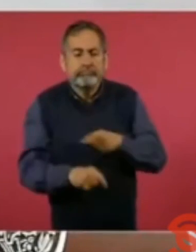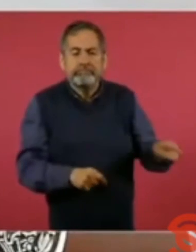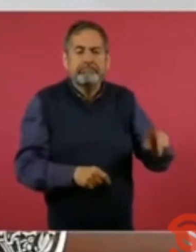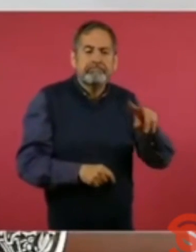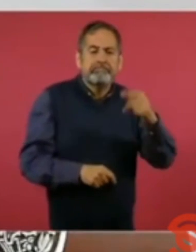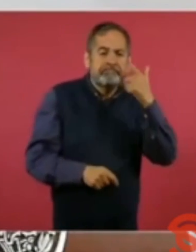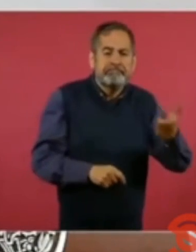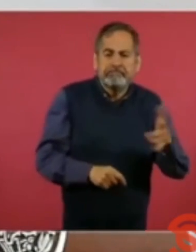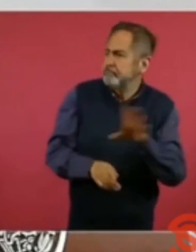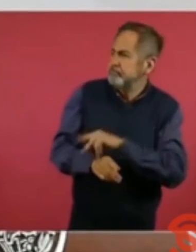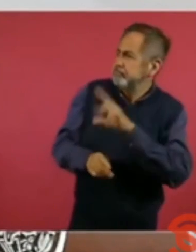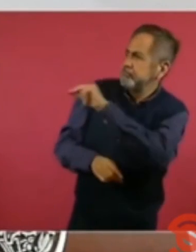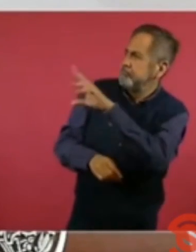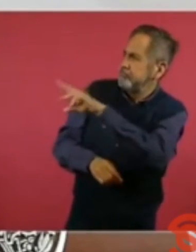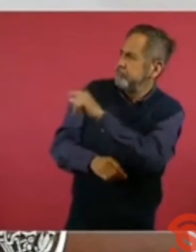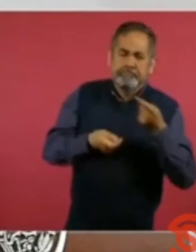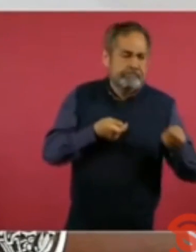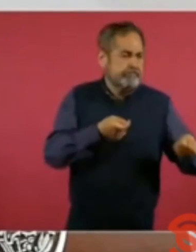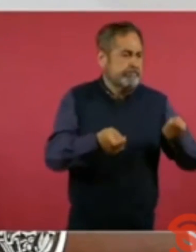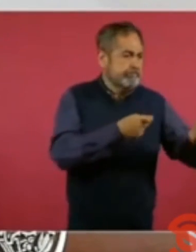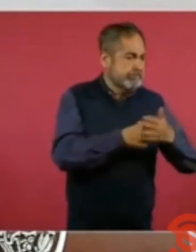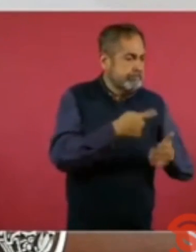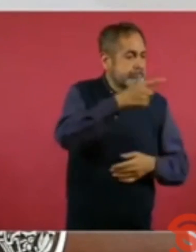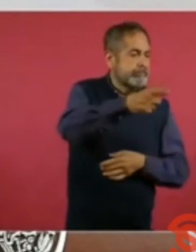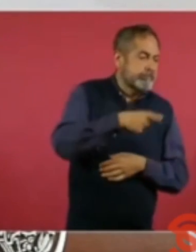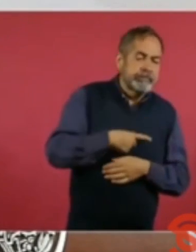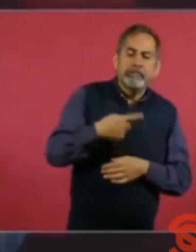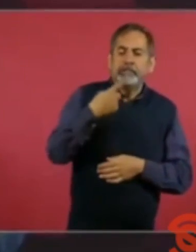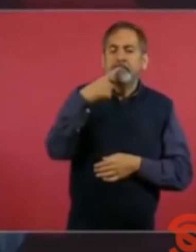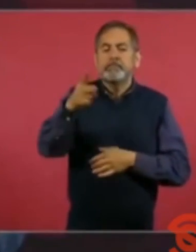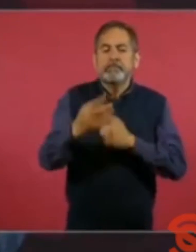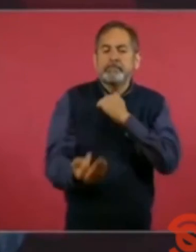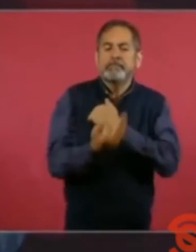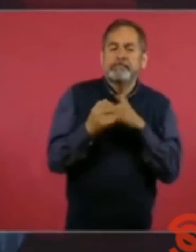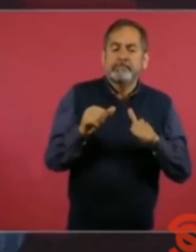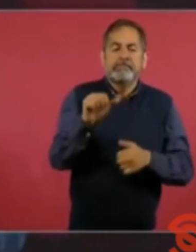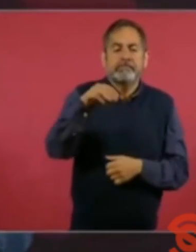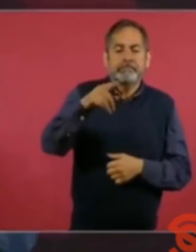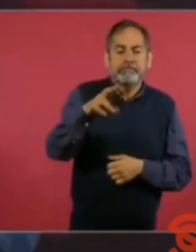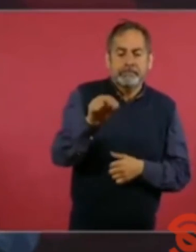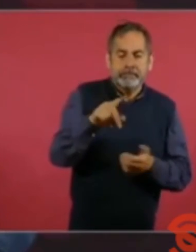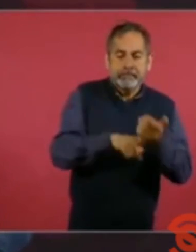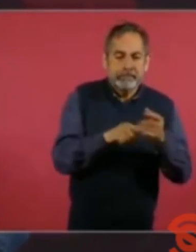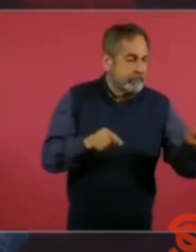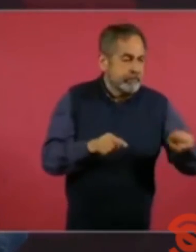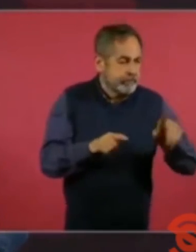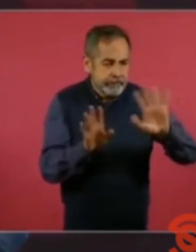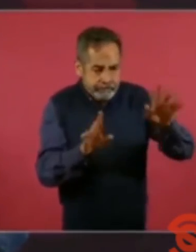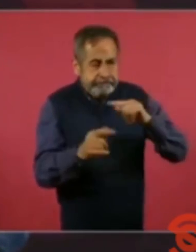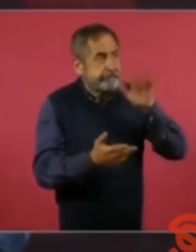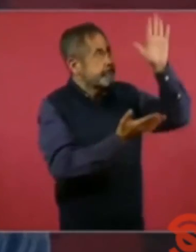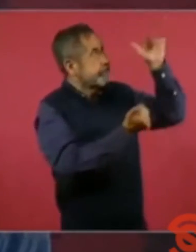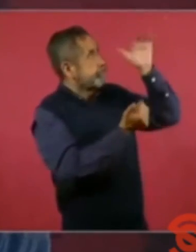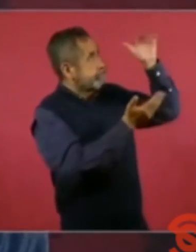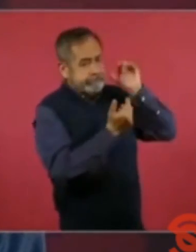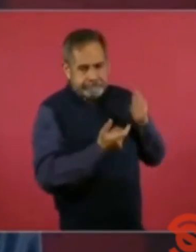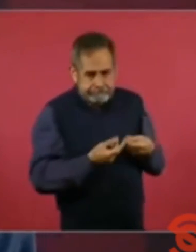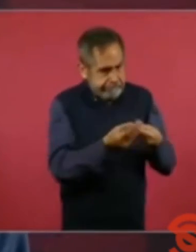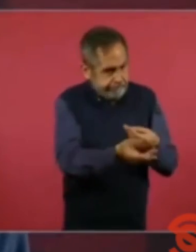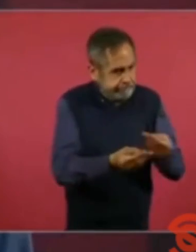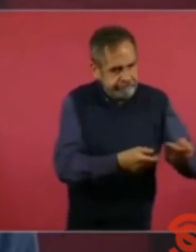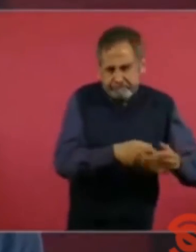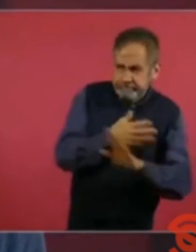para oponerse a todas las políticas orientadas